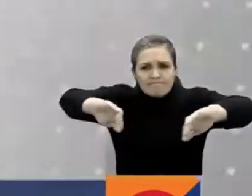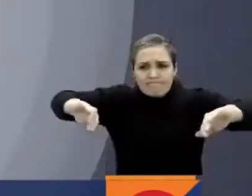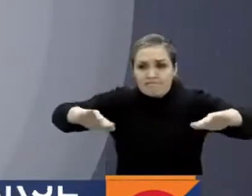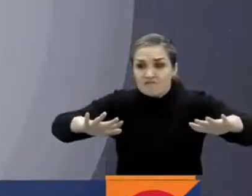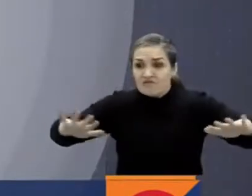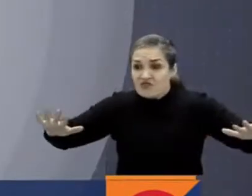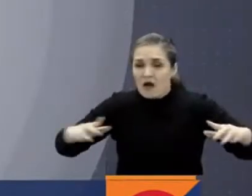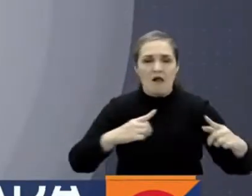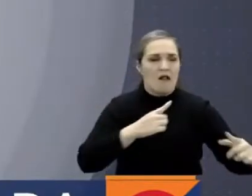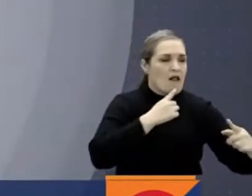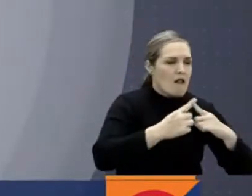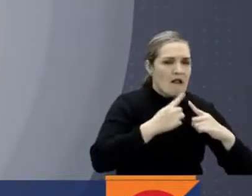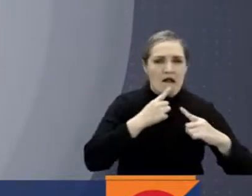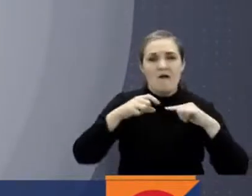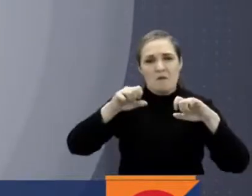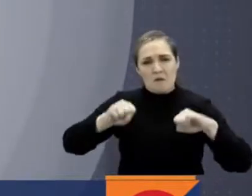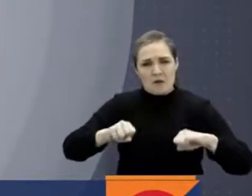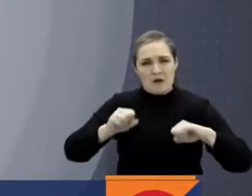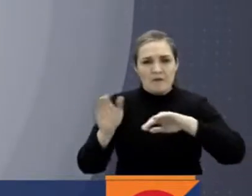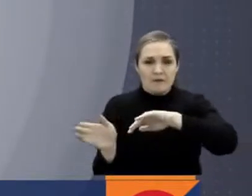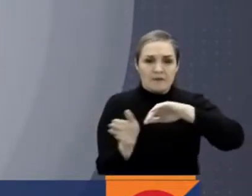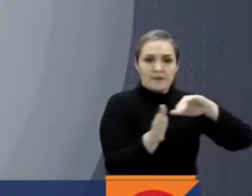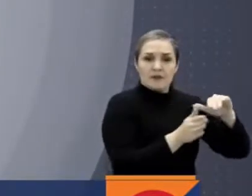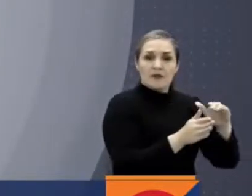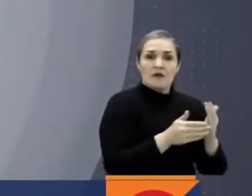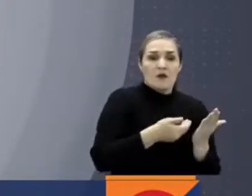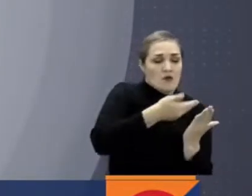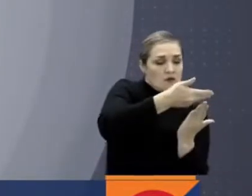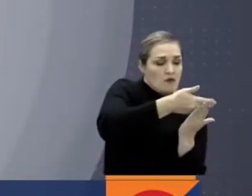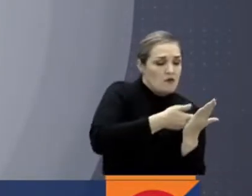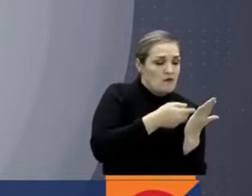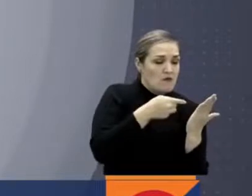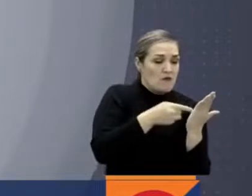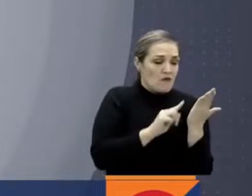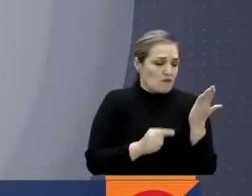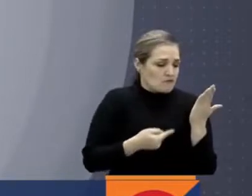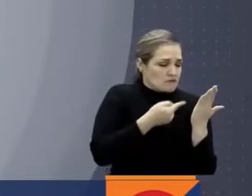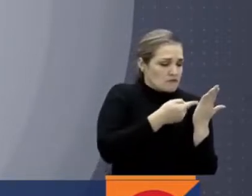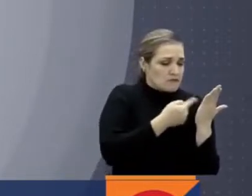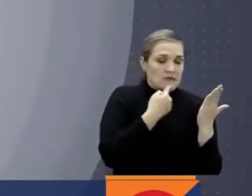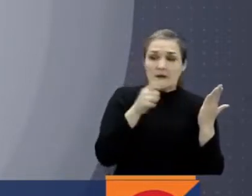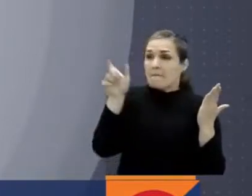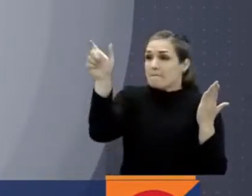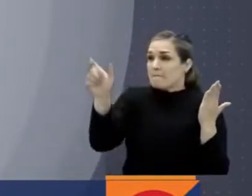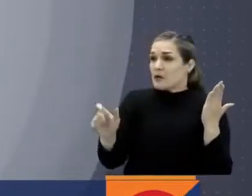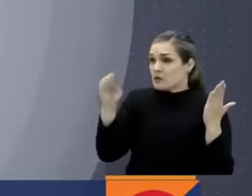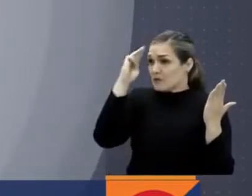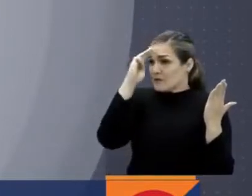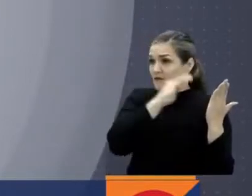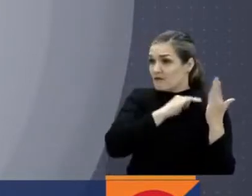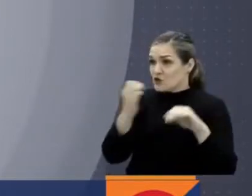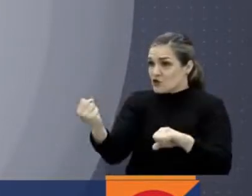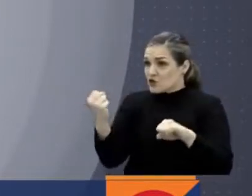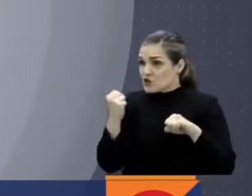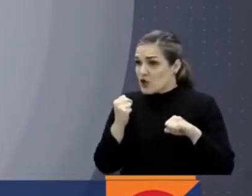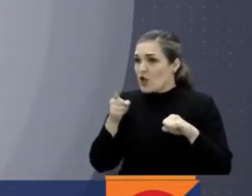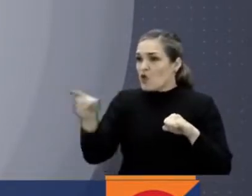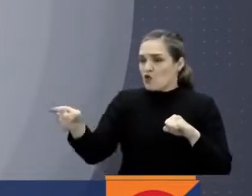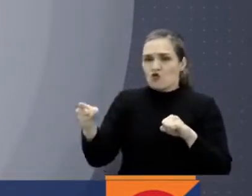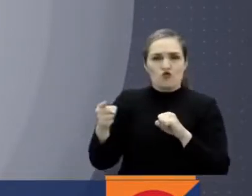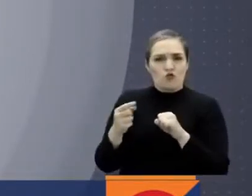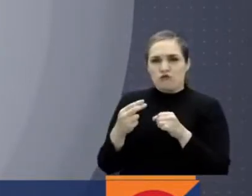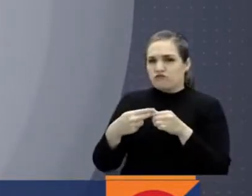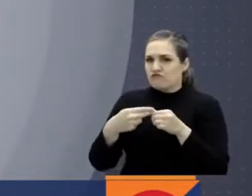directas. En documento quedó definida baja de servicio del soldado agredido en Batallón de Norte de Santander. Hermano